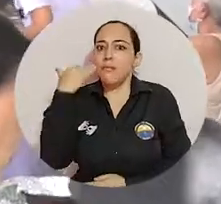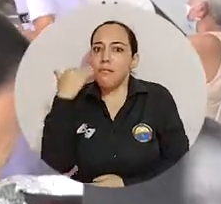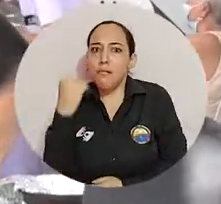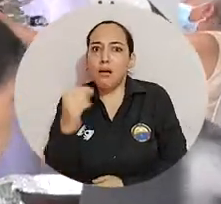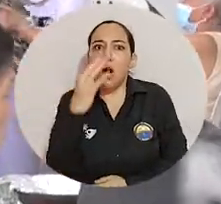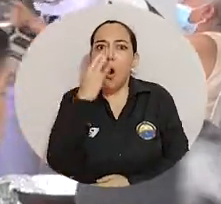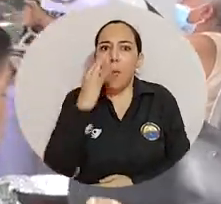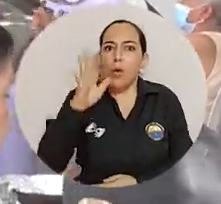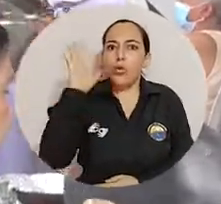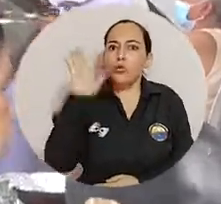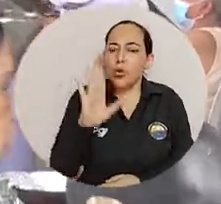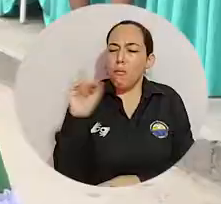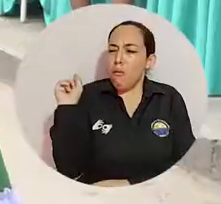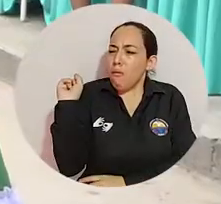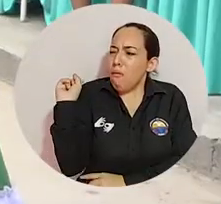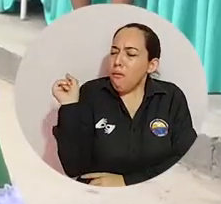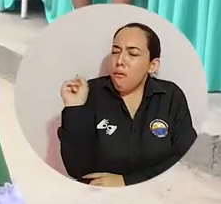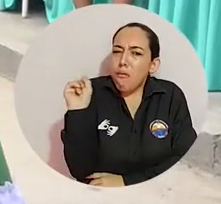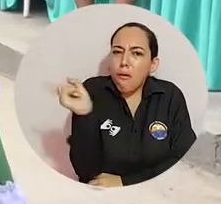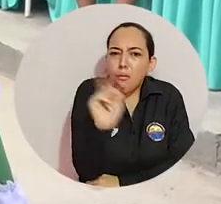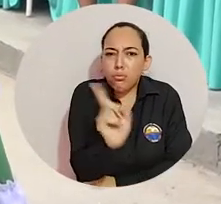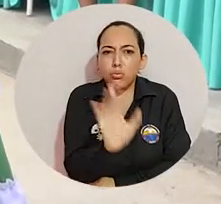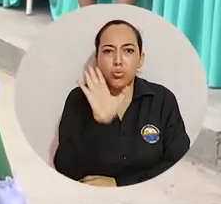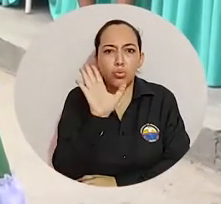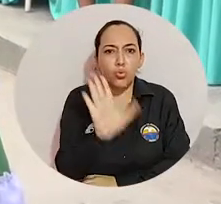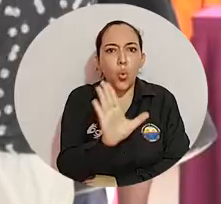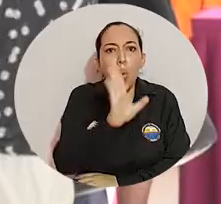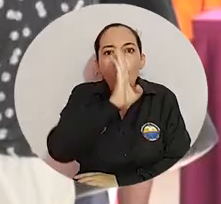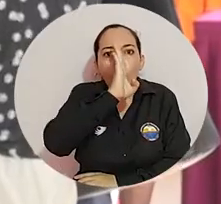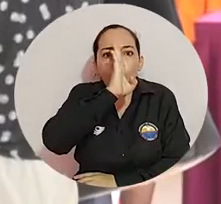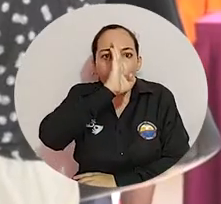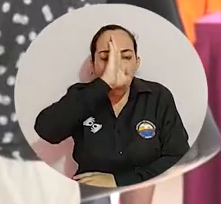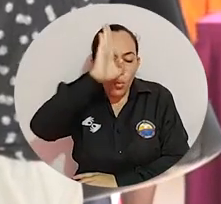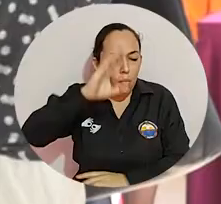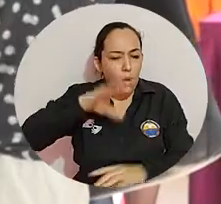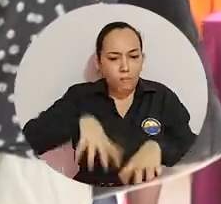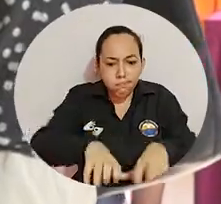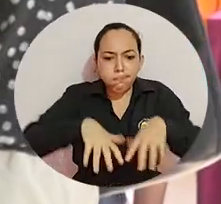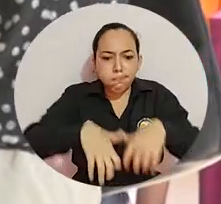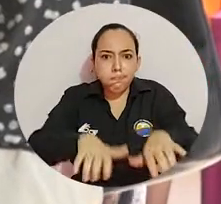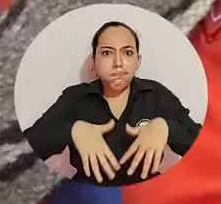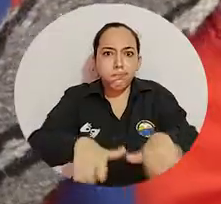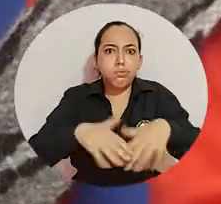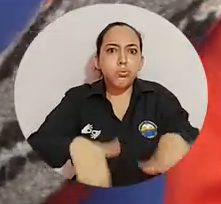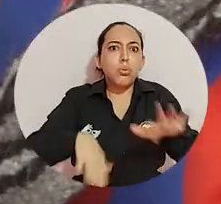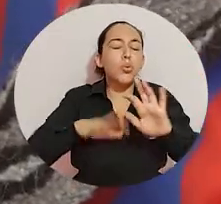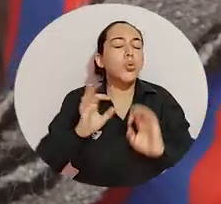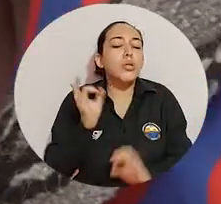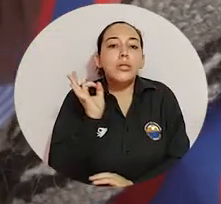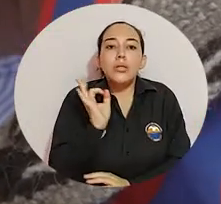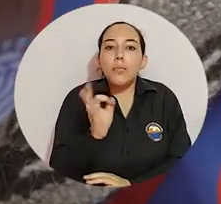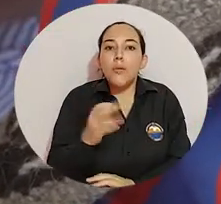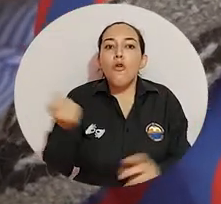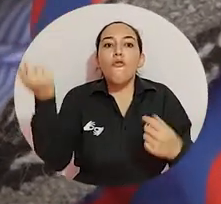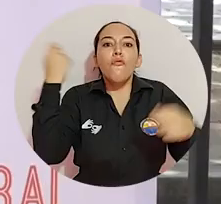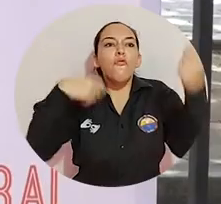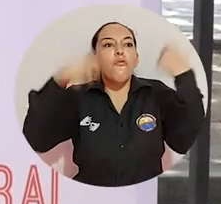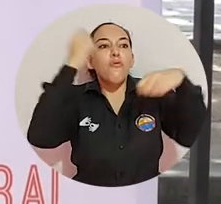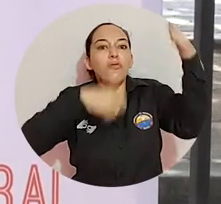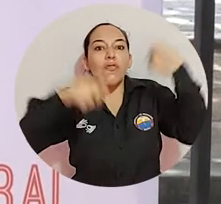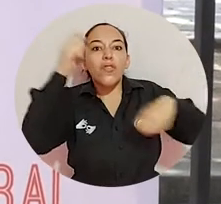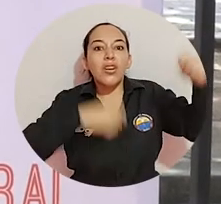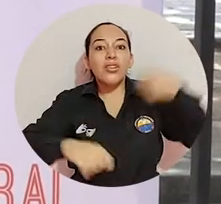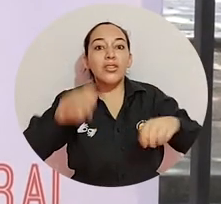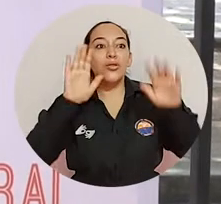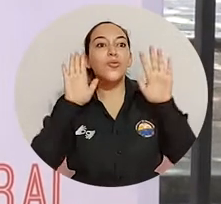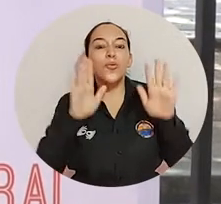Mujeres y hombres en Mamatoco se han dedicado durante años a mantener su riqueza culinaria y desde hace una década realizan el Festival del Bollo